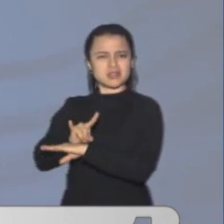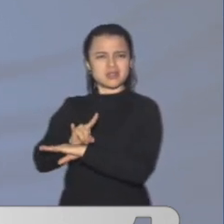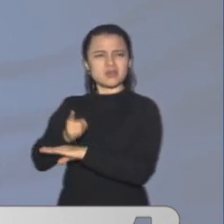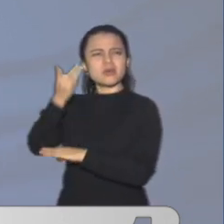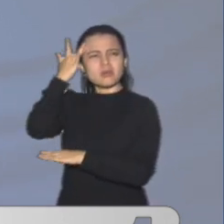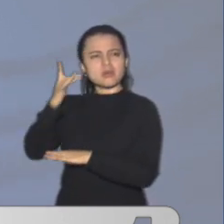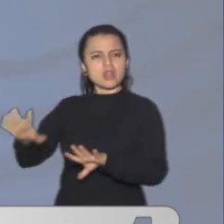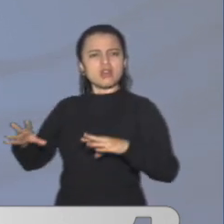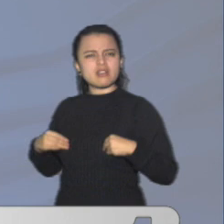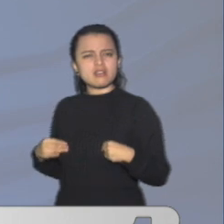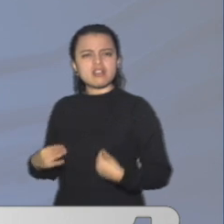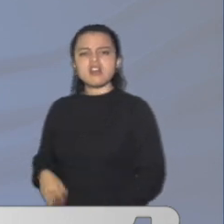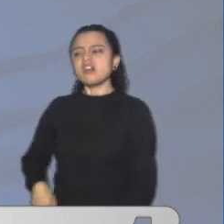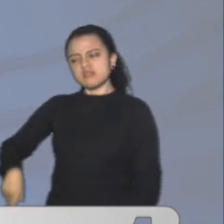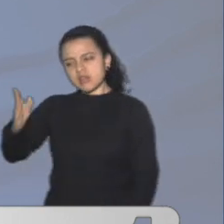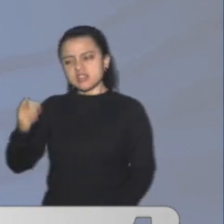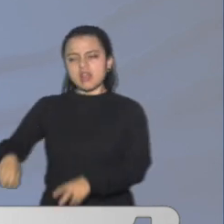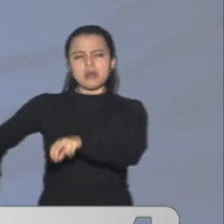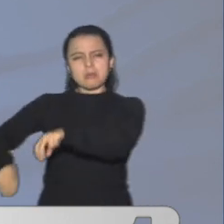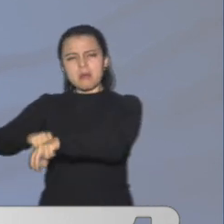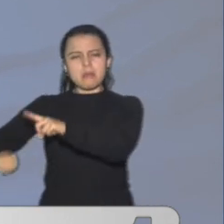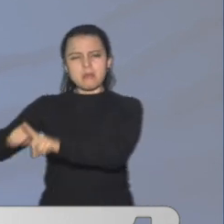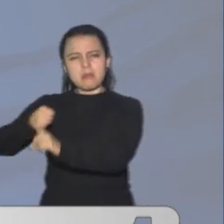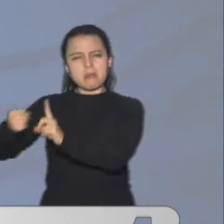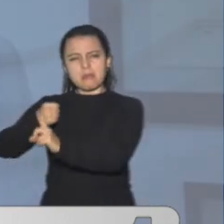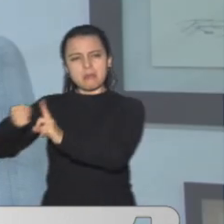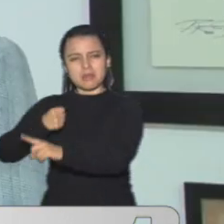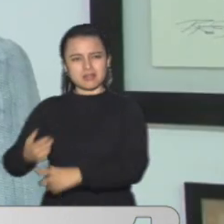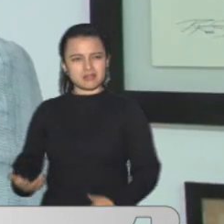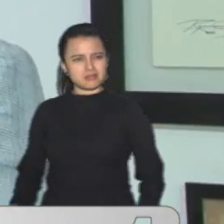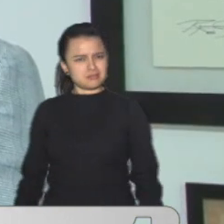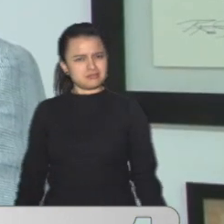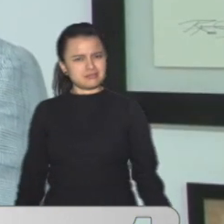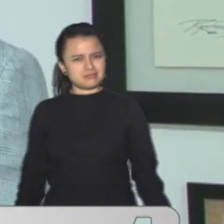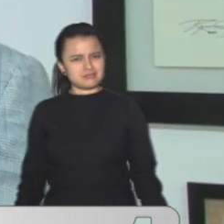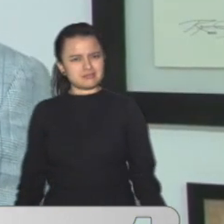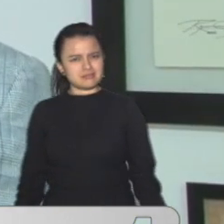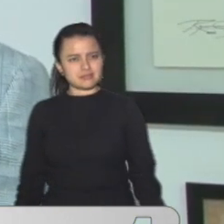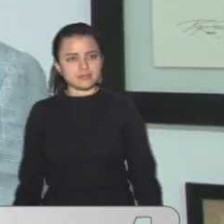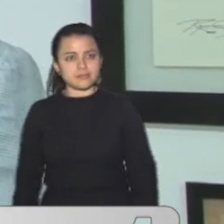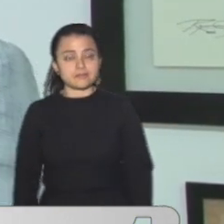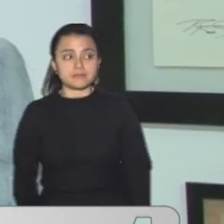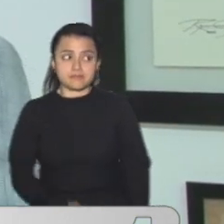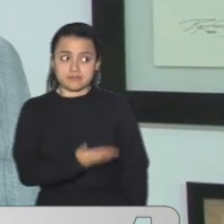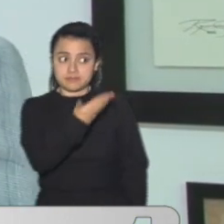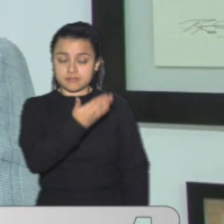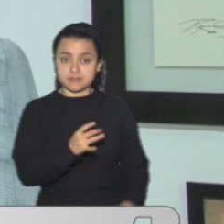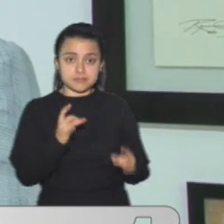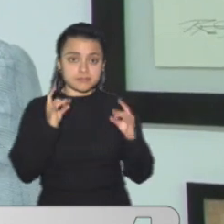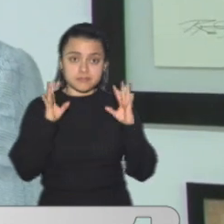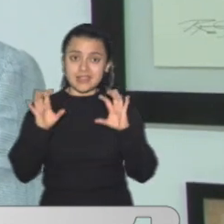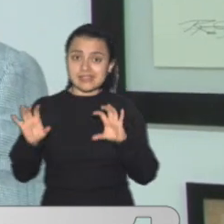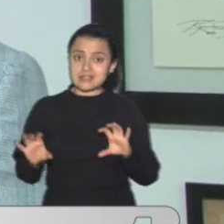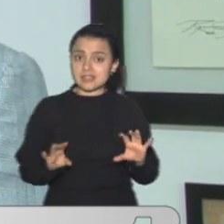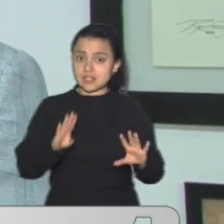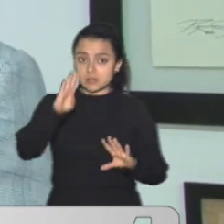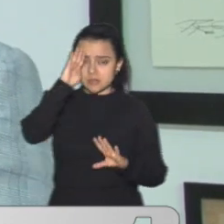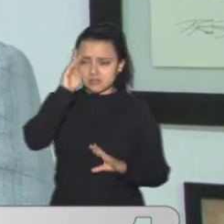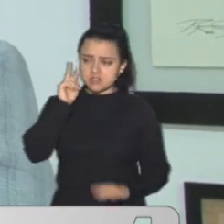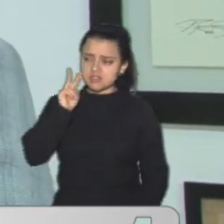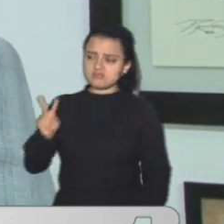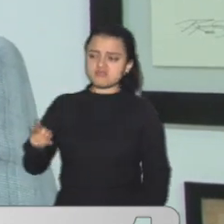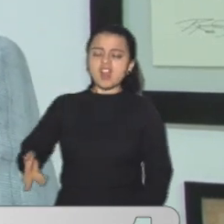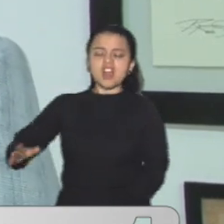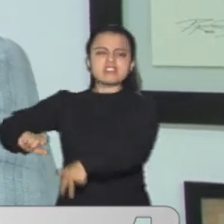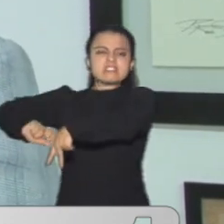la estación no hizo nada para contener el ataque a la policía nacional por permitir este tipo de conductas y de torturas